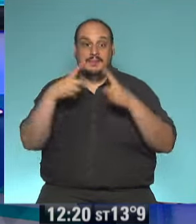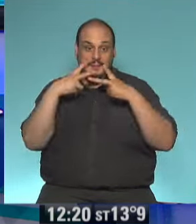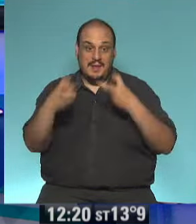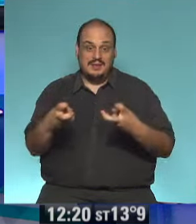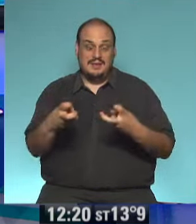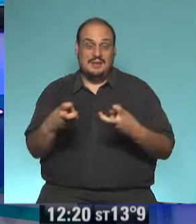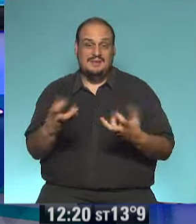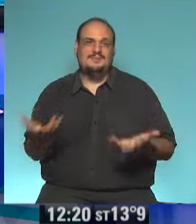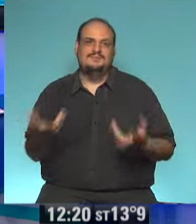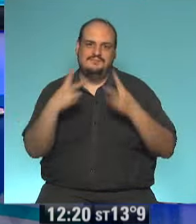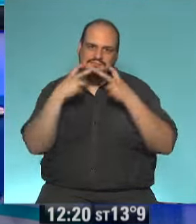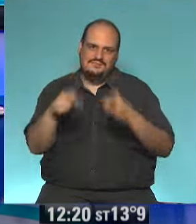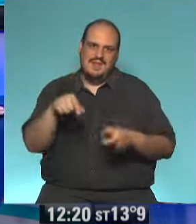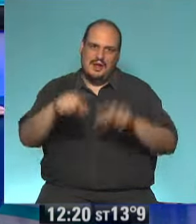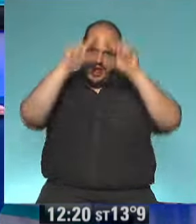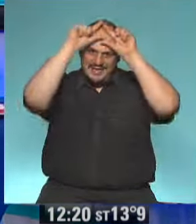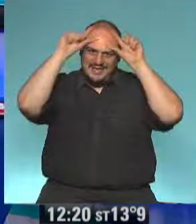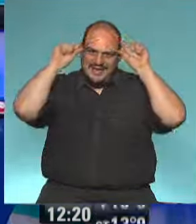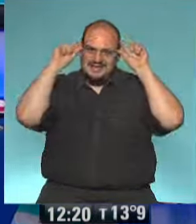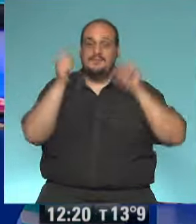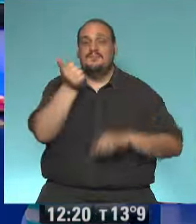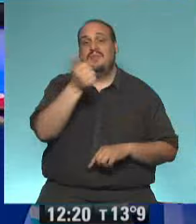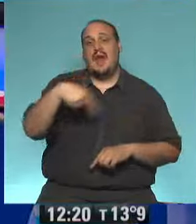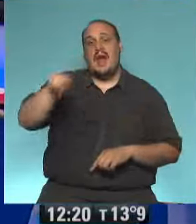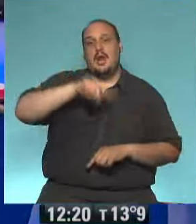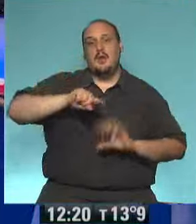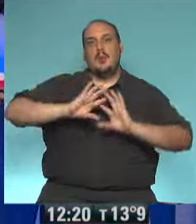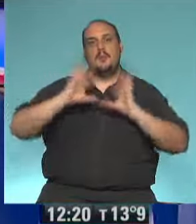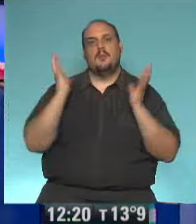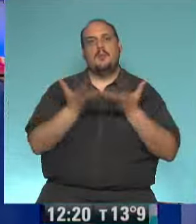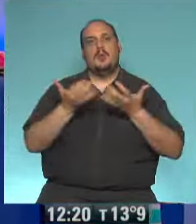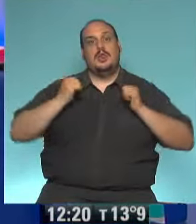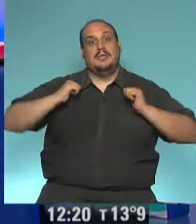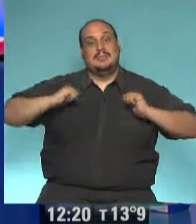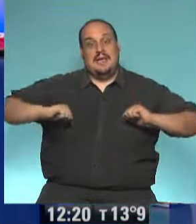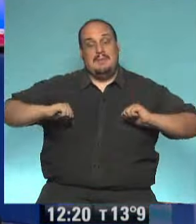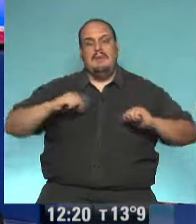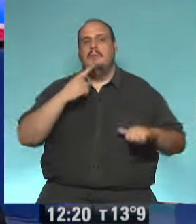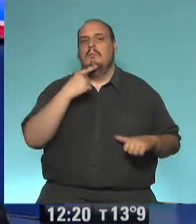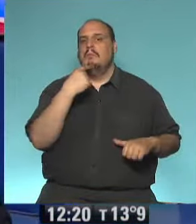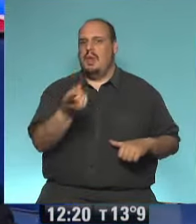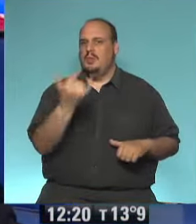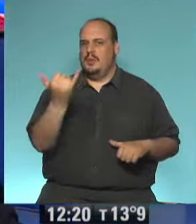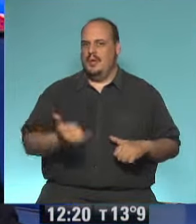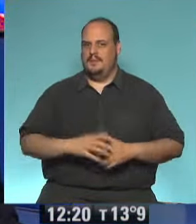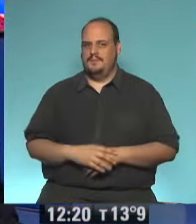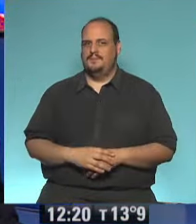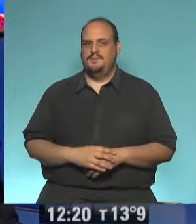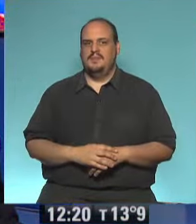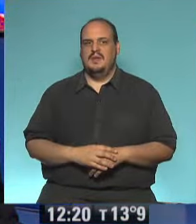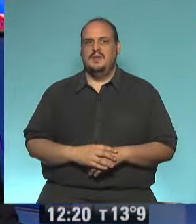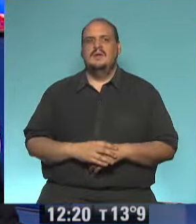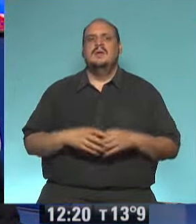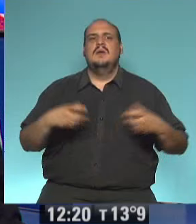vamos? Nos vamos a Línea Investiga, en @MundoZamba. Y tiene esta pregunta para hacernos, chicos y chicas. ¿Las cooperativas